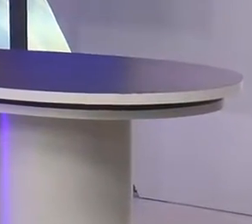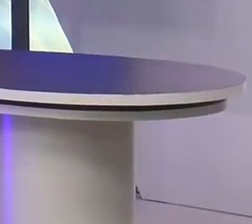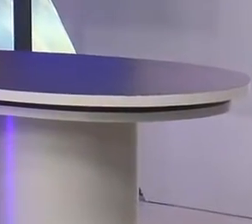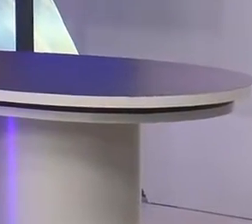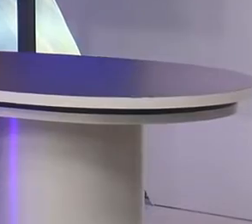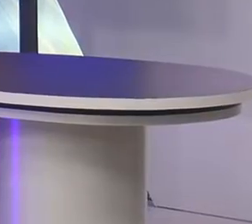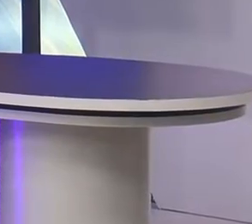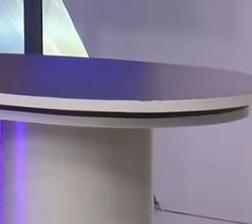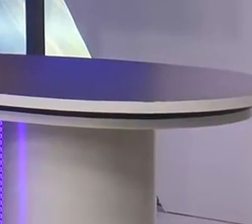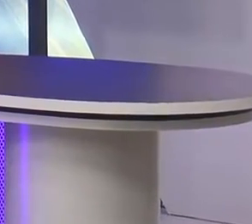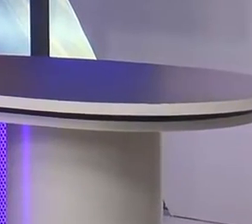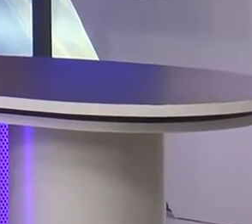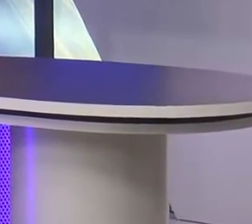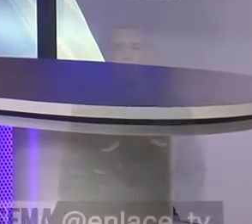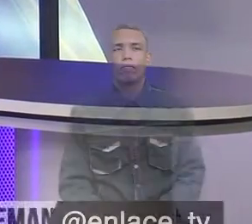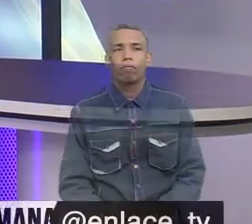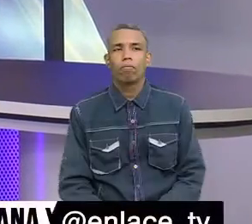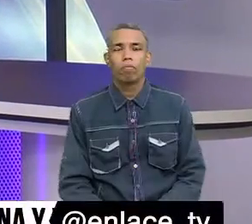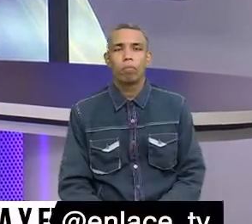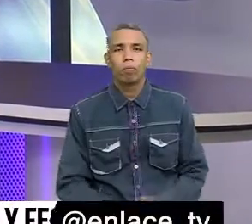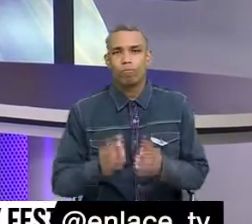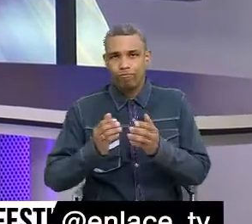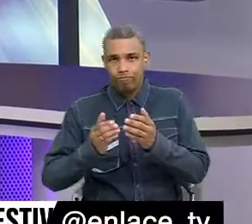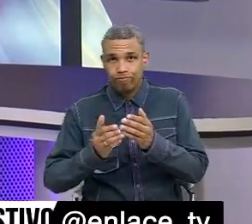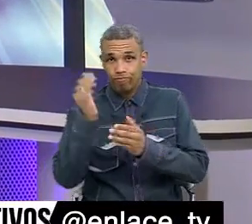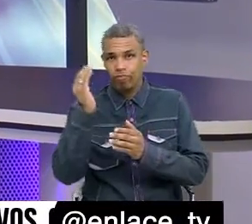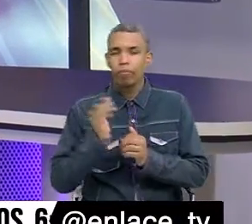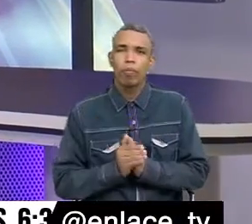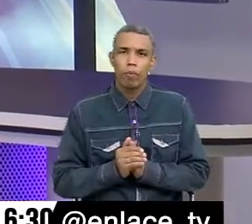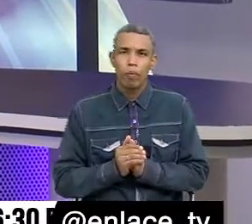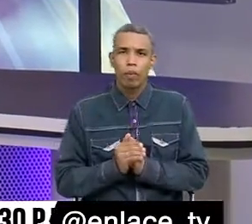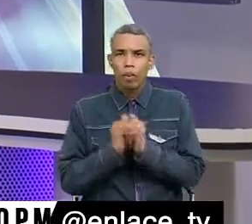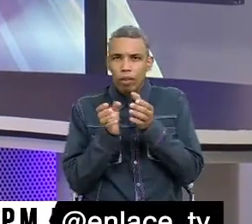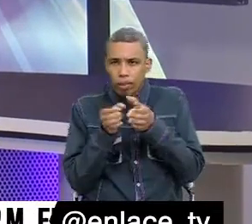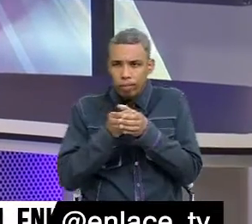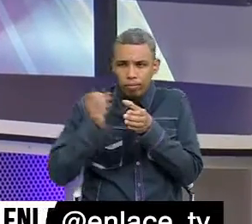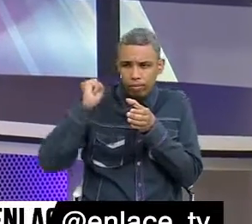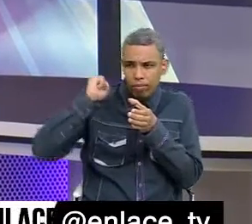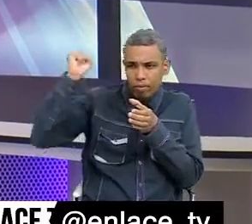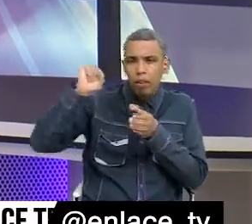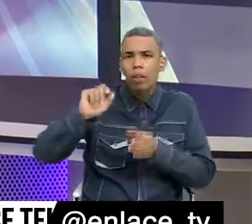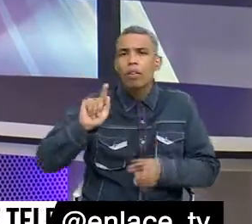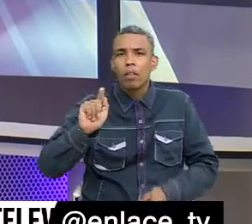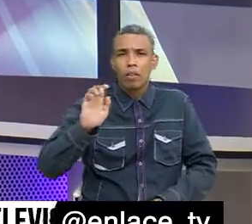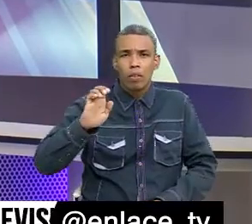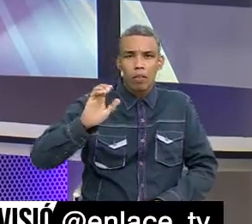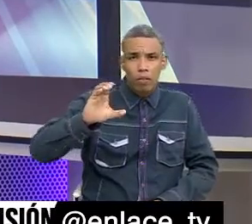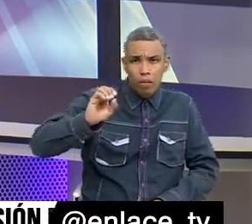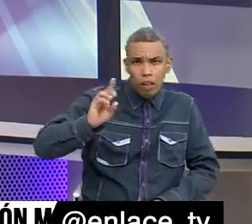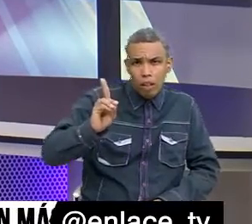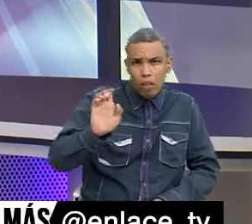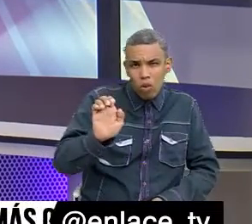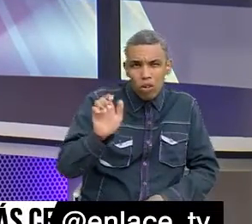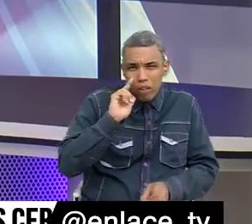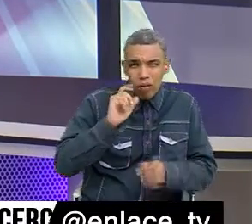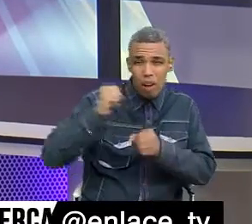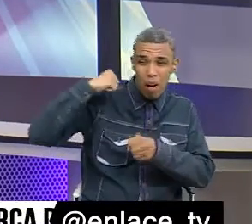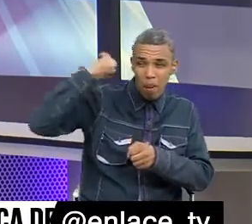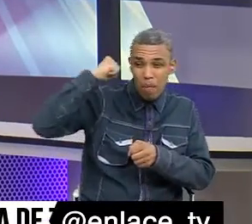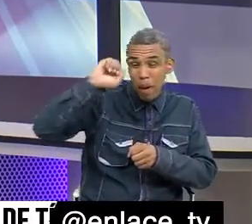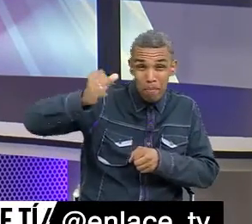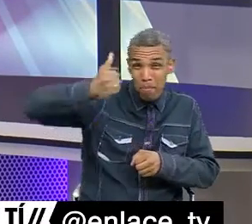Iniciamos con nuestra información. Voceros de FECODE en esta zona del país no descartan un paro del magisterio indefinido al reinicio del segundo